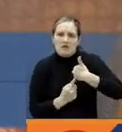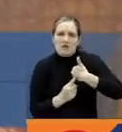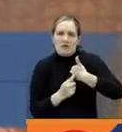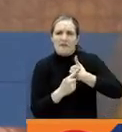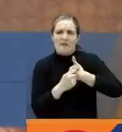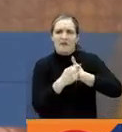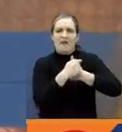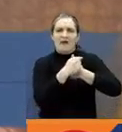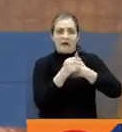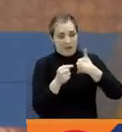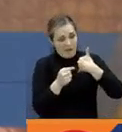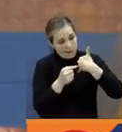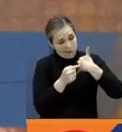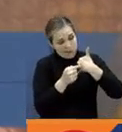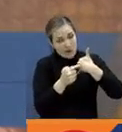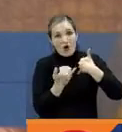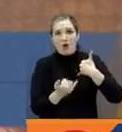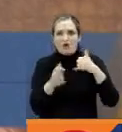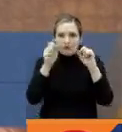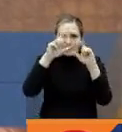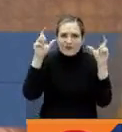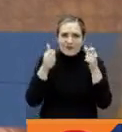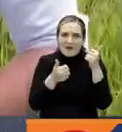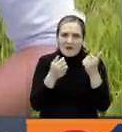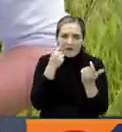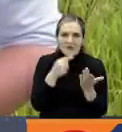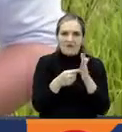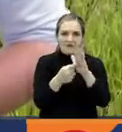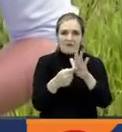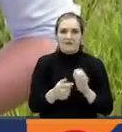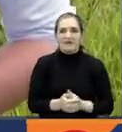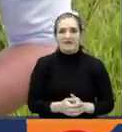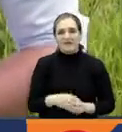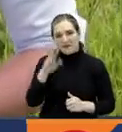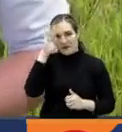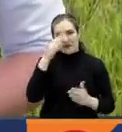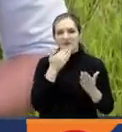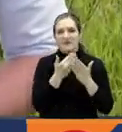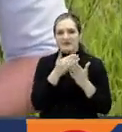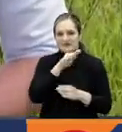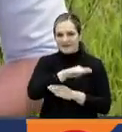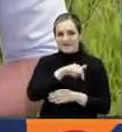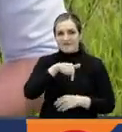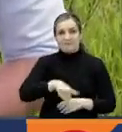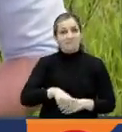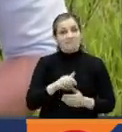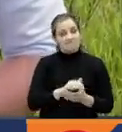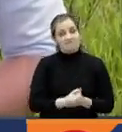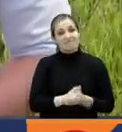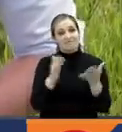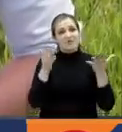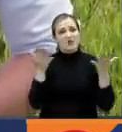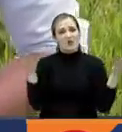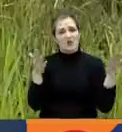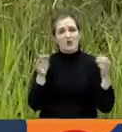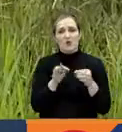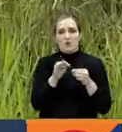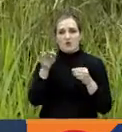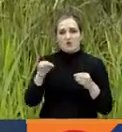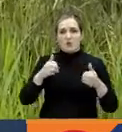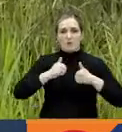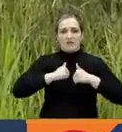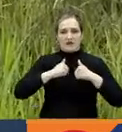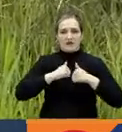John López, ¿qué sorpresa nos tiene hoy? Adelante. Compañeros, muy buenas tardes. Nosotros los saludamos desde el municipio de